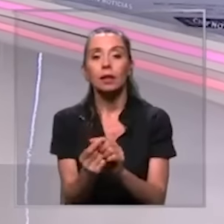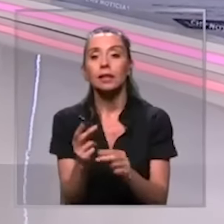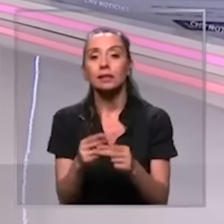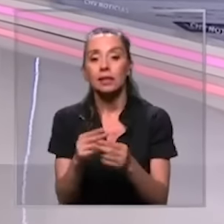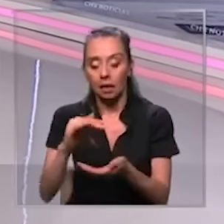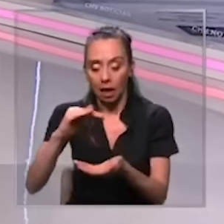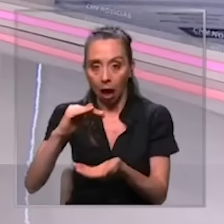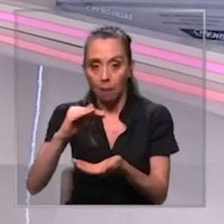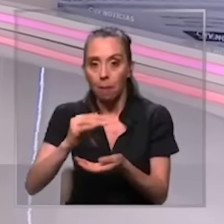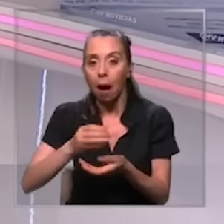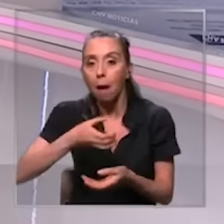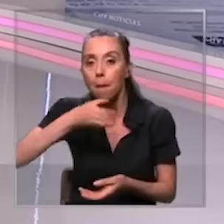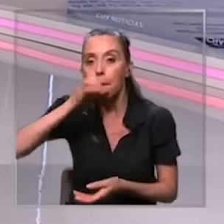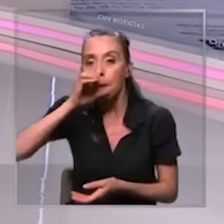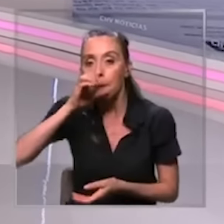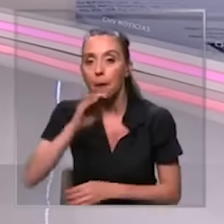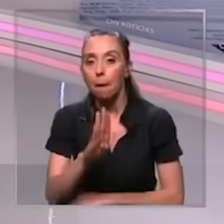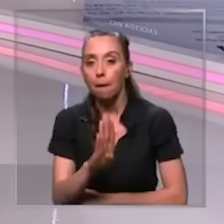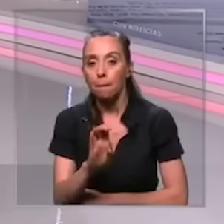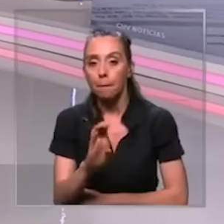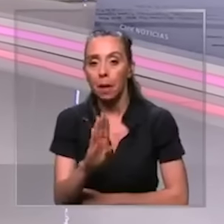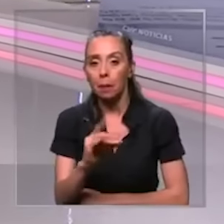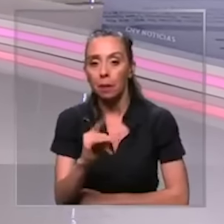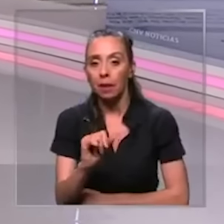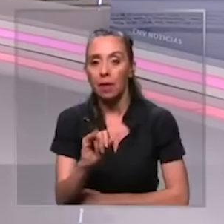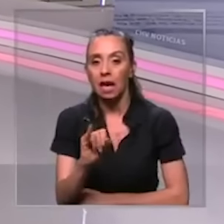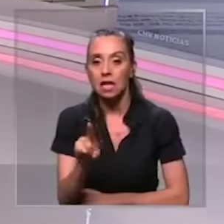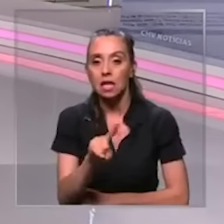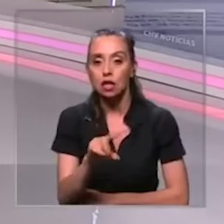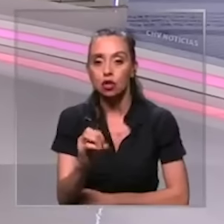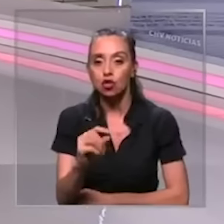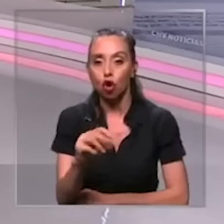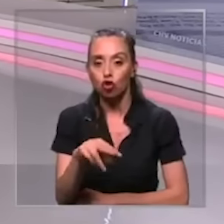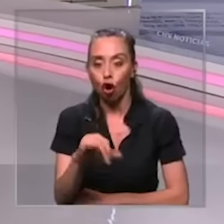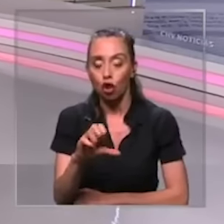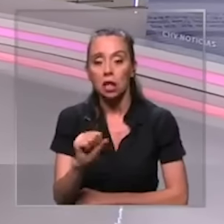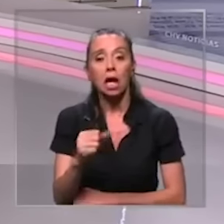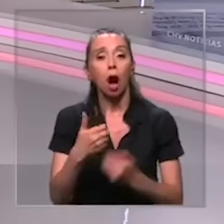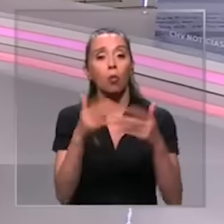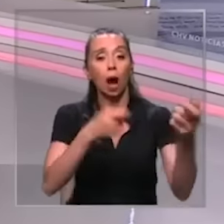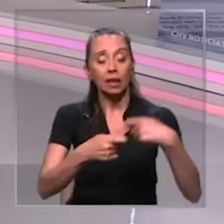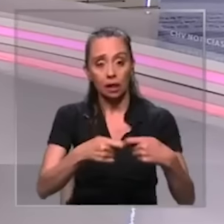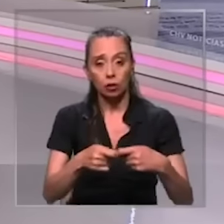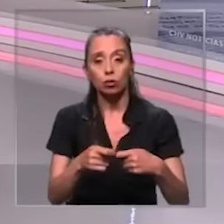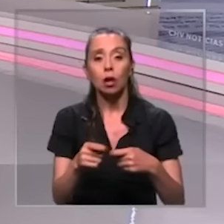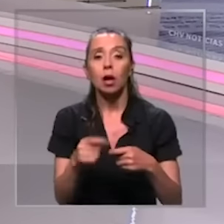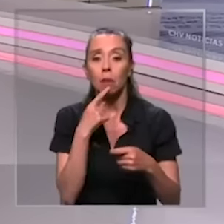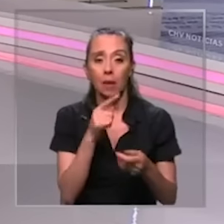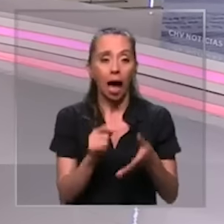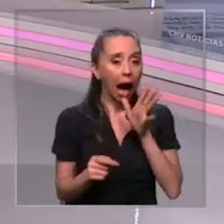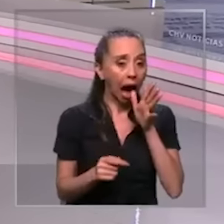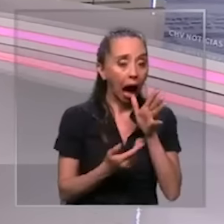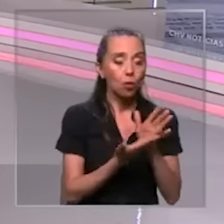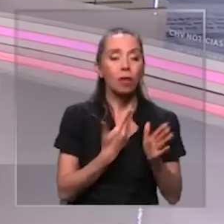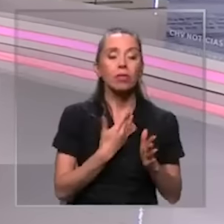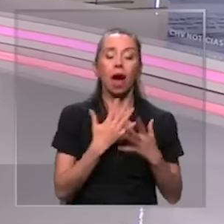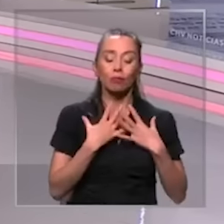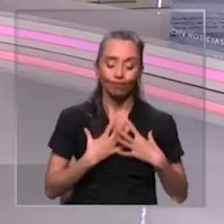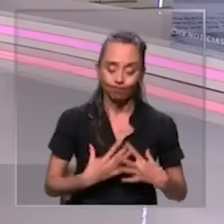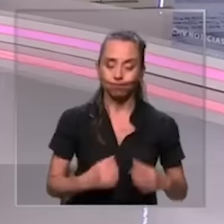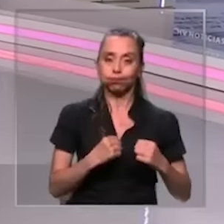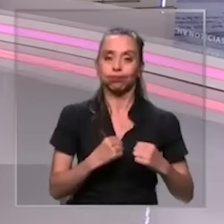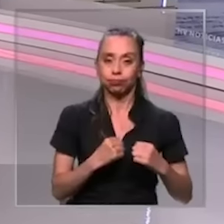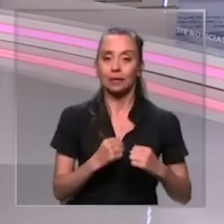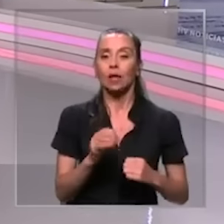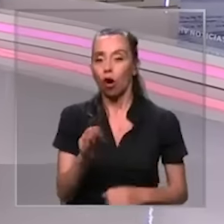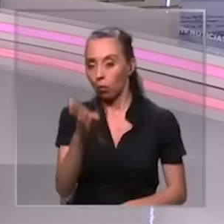bebidas isotónicas que por estos días es posible encontrar en cualquier comercio. Sí, es verdad que hidratan más que el agua, que sirven para la resaca o incluso cuando